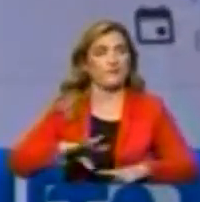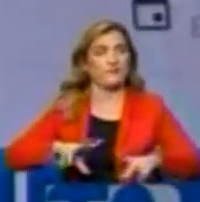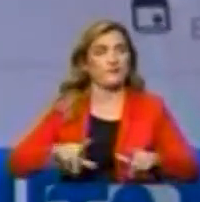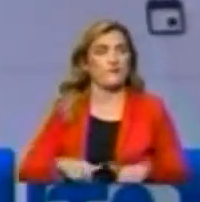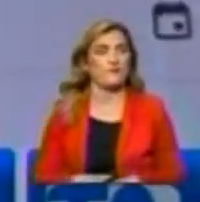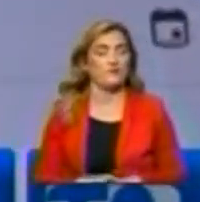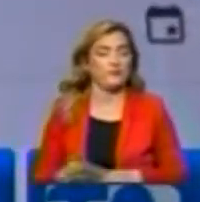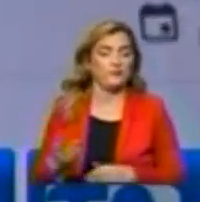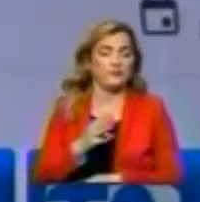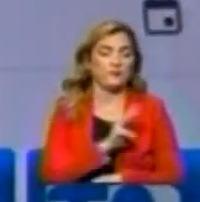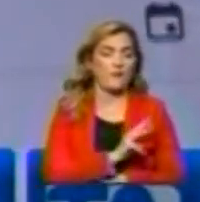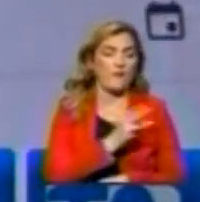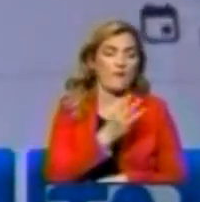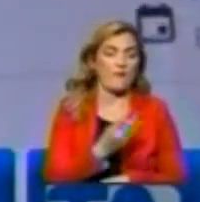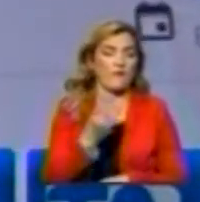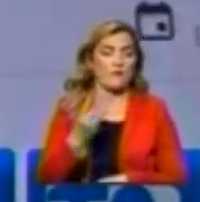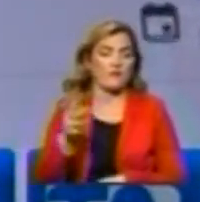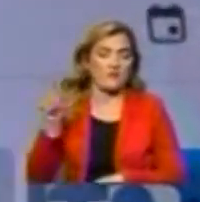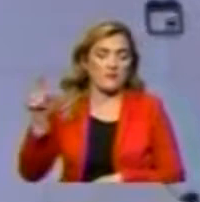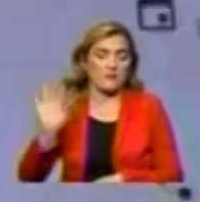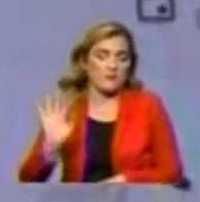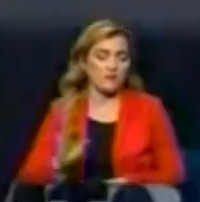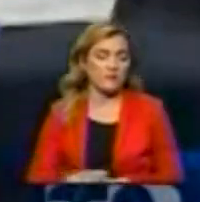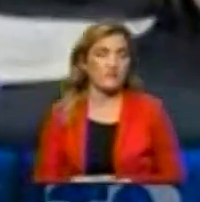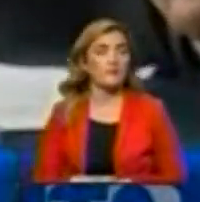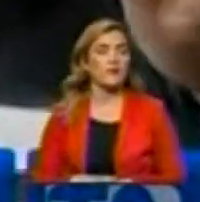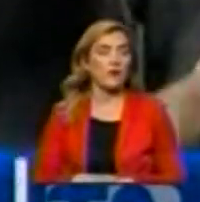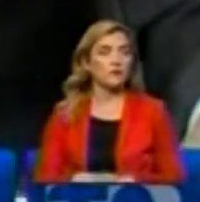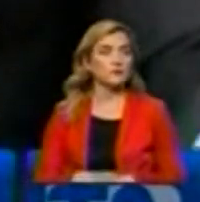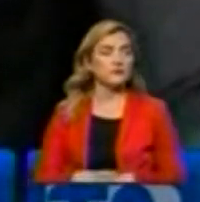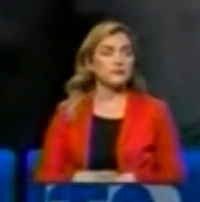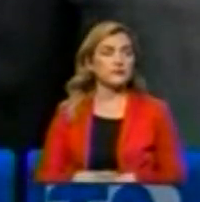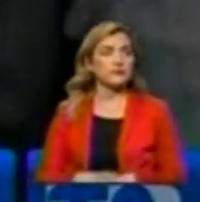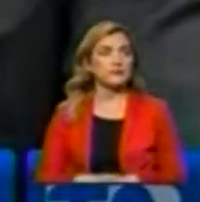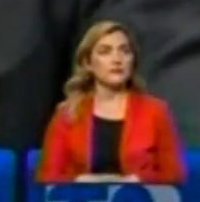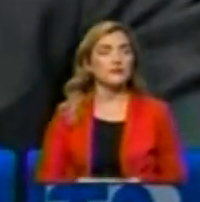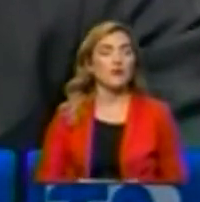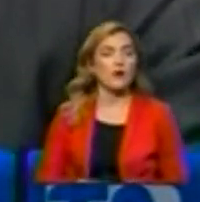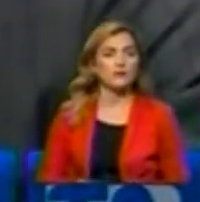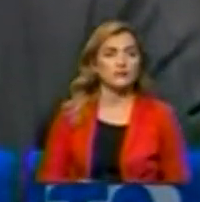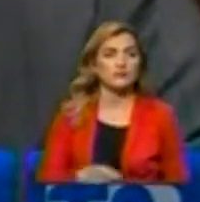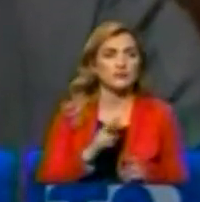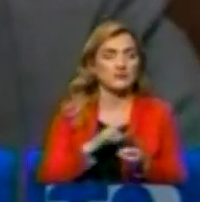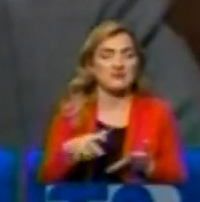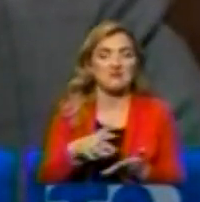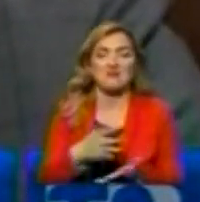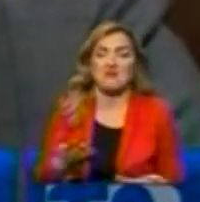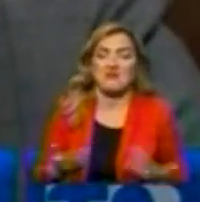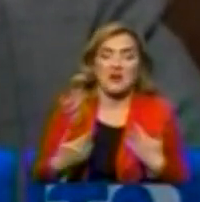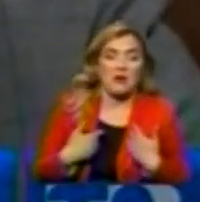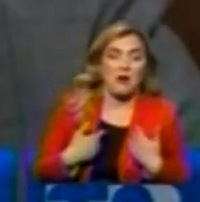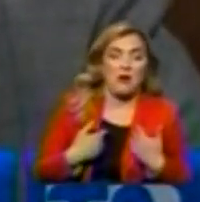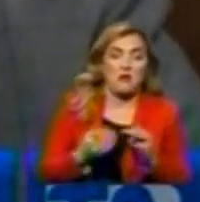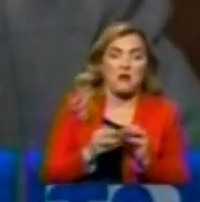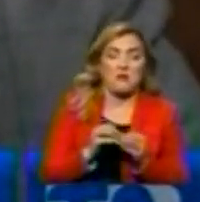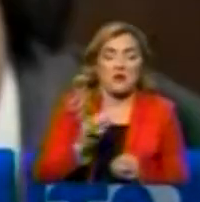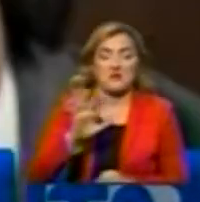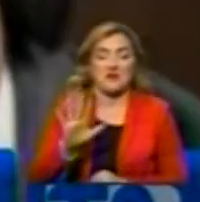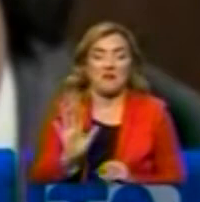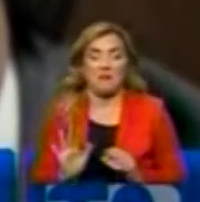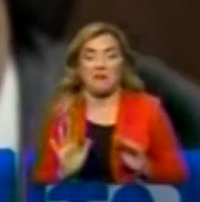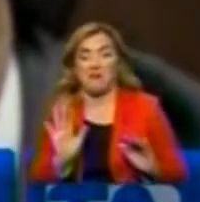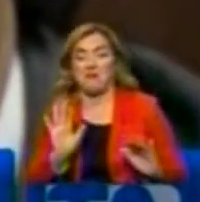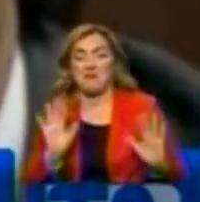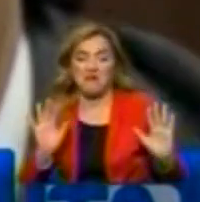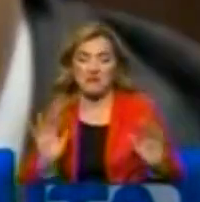ya en la página web de la Secretaría Nacional Anticorrupción. Y además, José de la Gasca respondió a cuestionamientos que sobre su nombramiento se habían